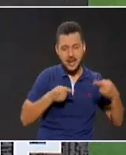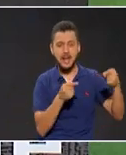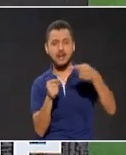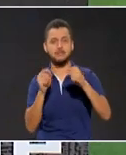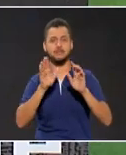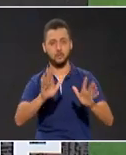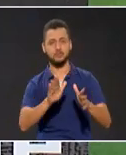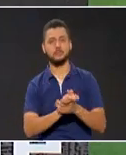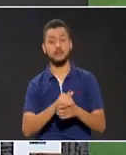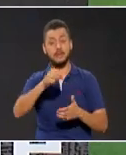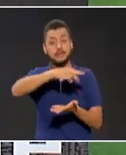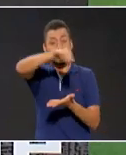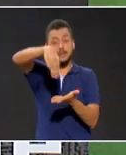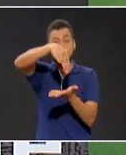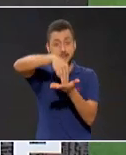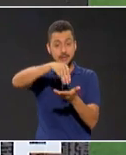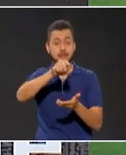por transmisión por